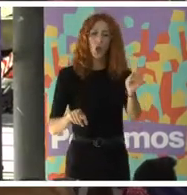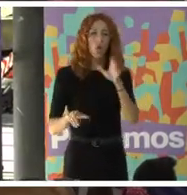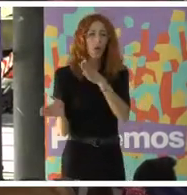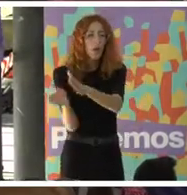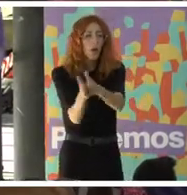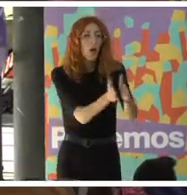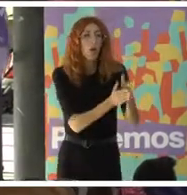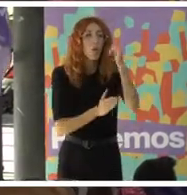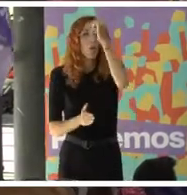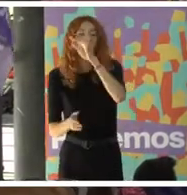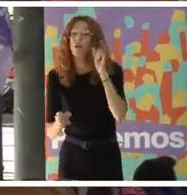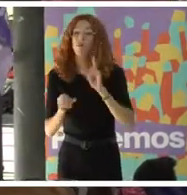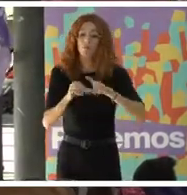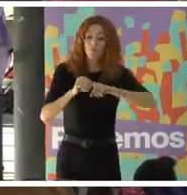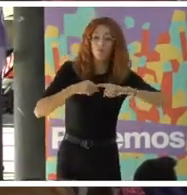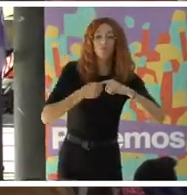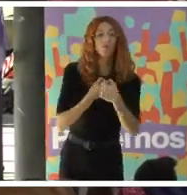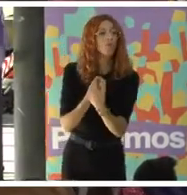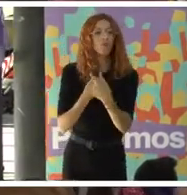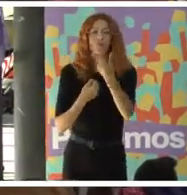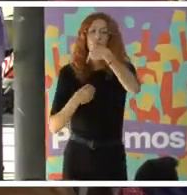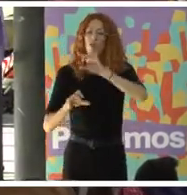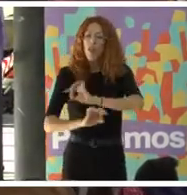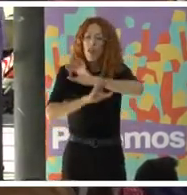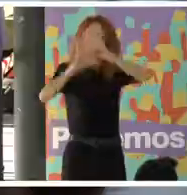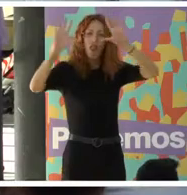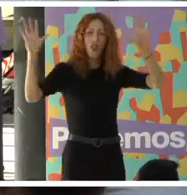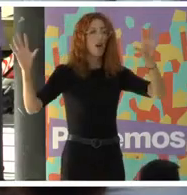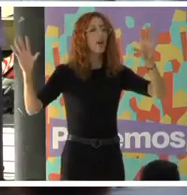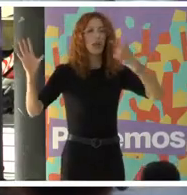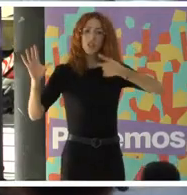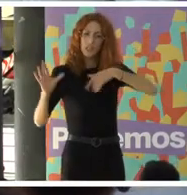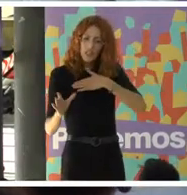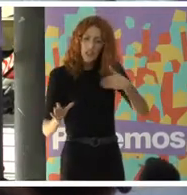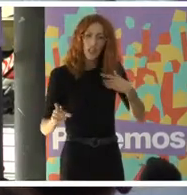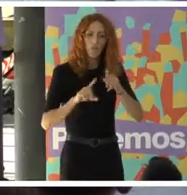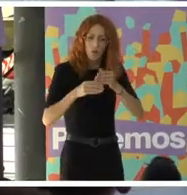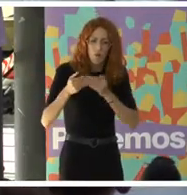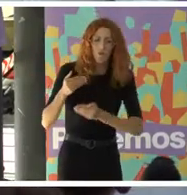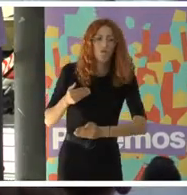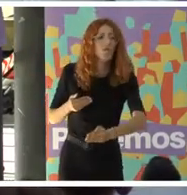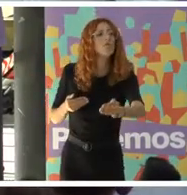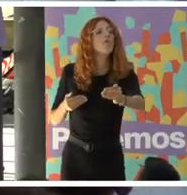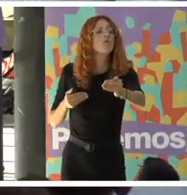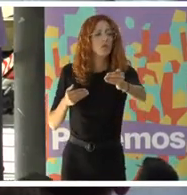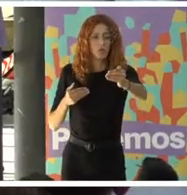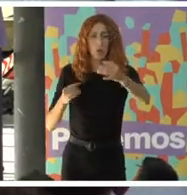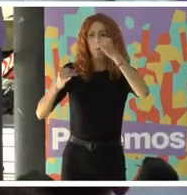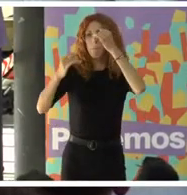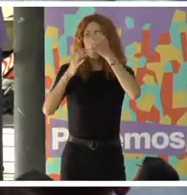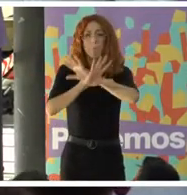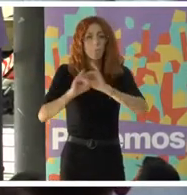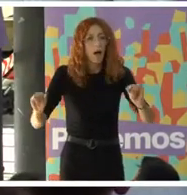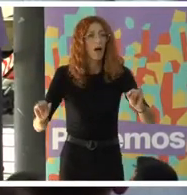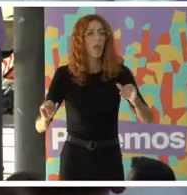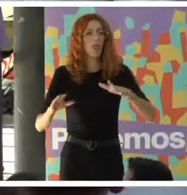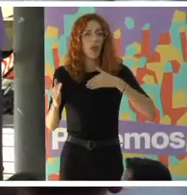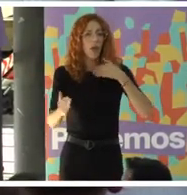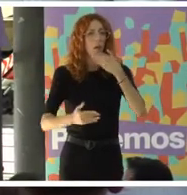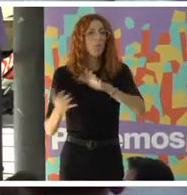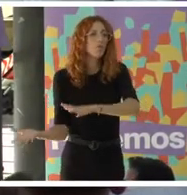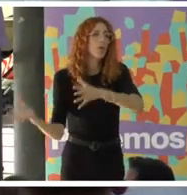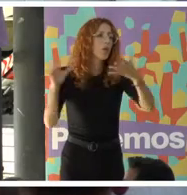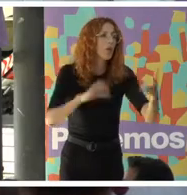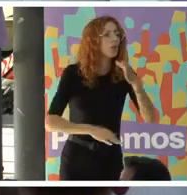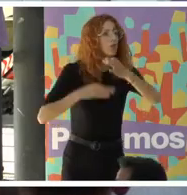de Podemos tenemos tan sumamente claro que si queremos un futuro de paz, de progreso, de